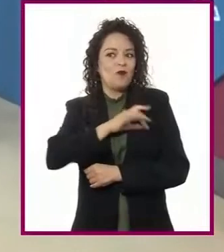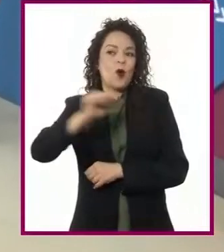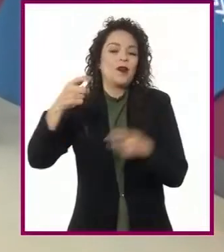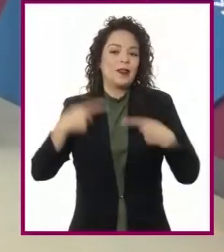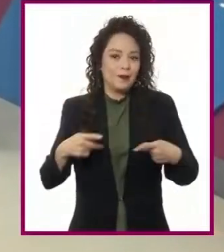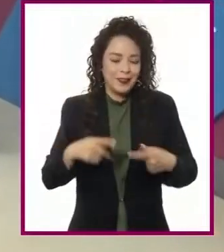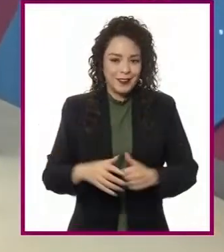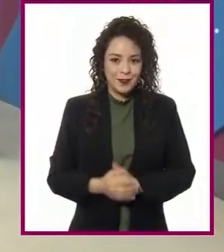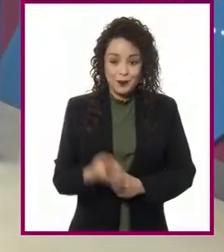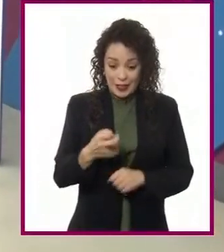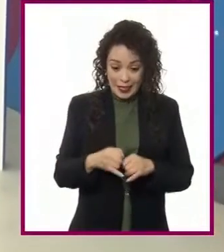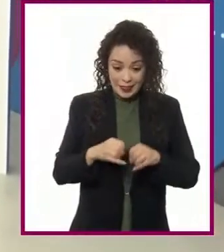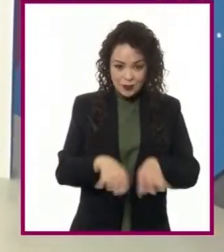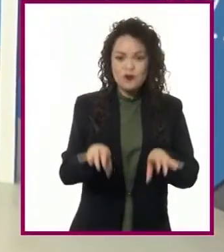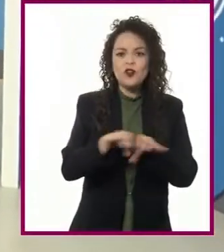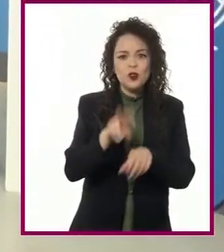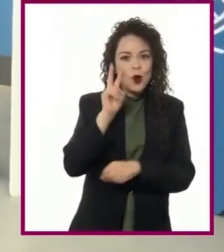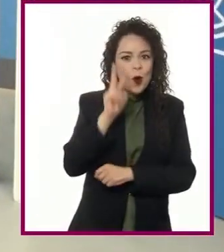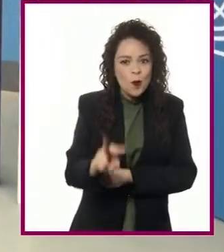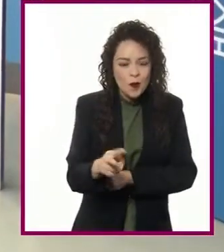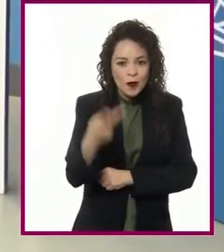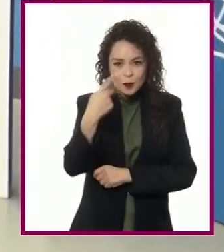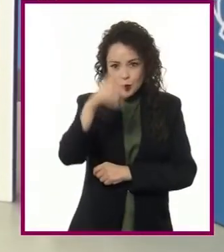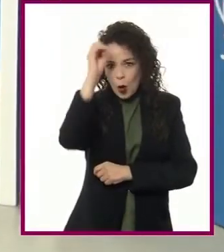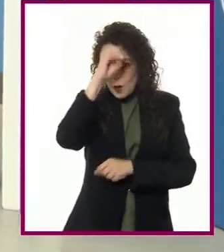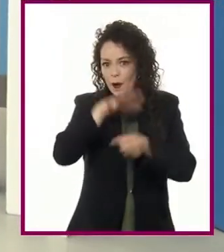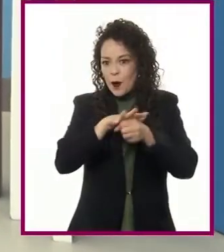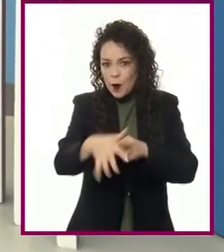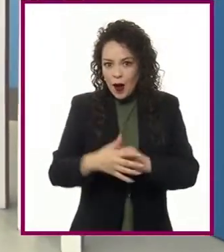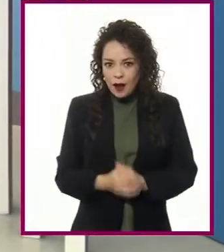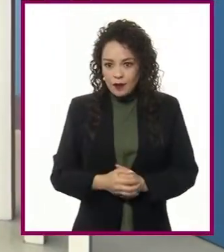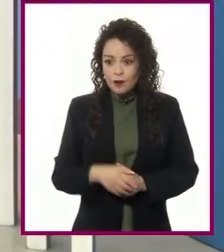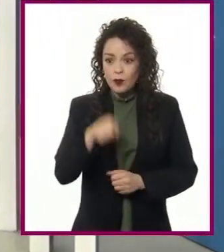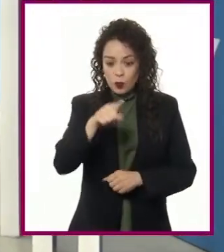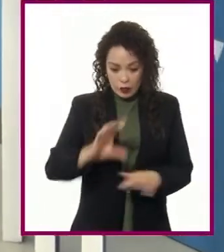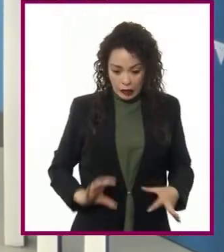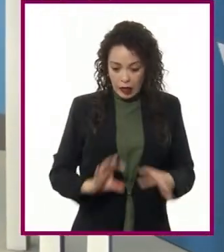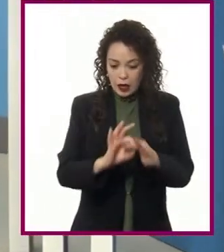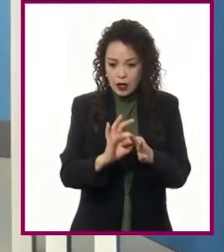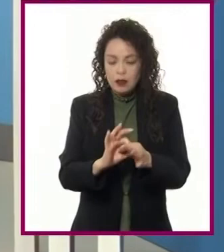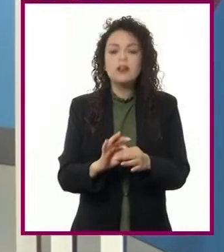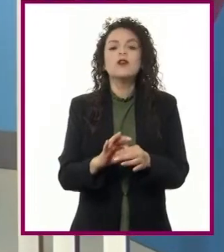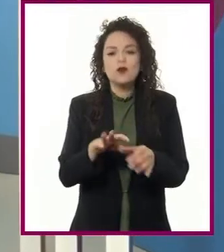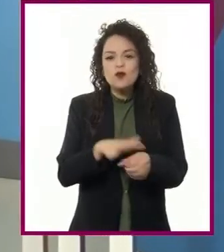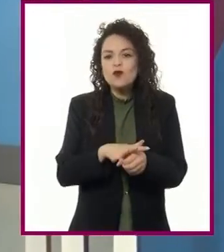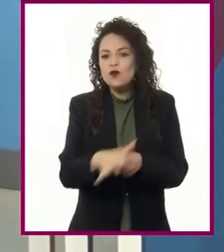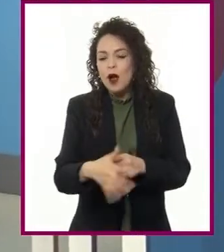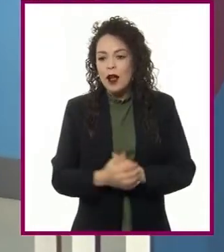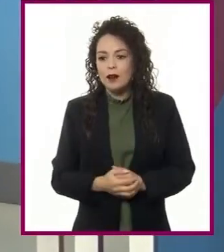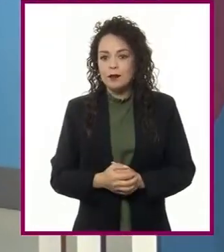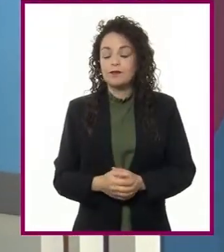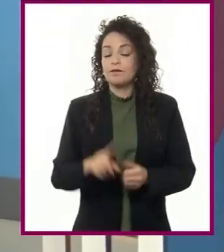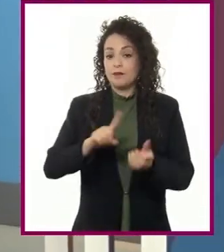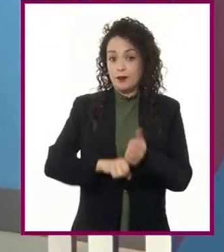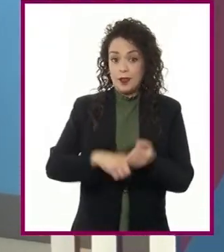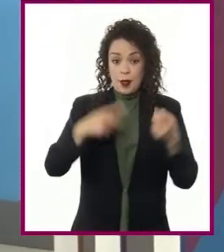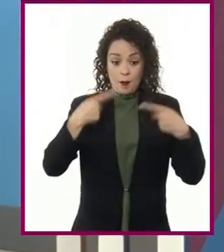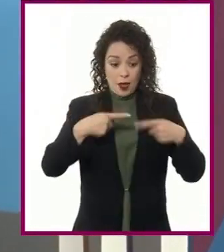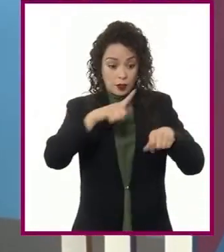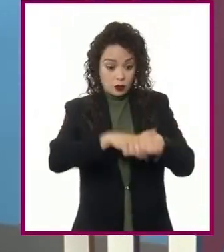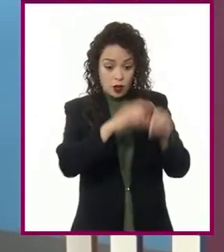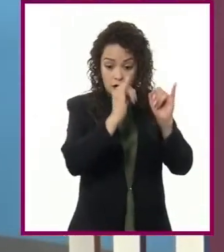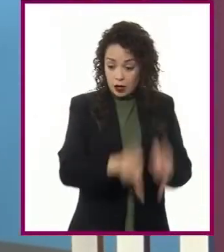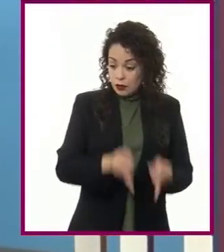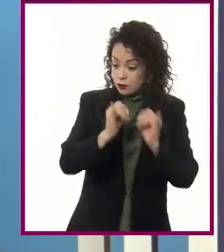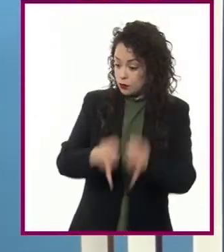la información? ¿Cuáles son sus vínculos de integración? Además de la influencia en la identidad personal, al